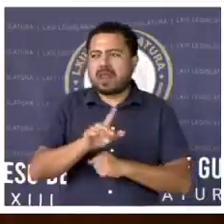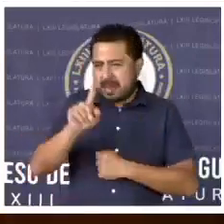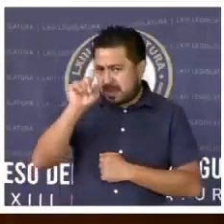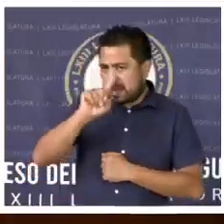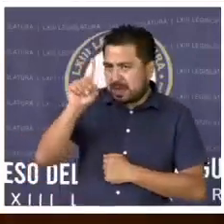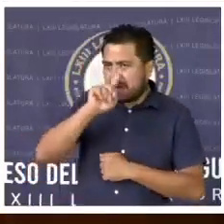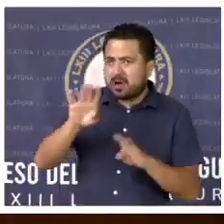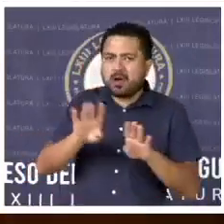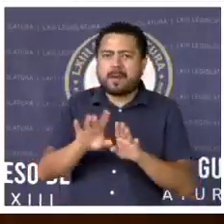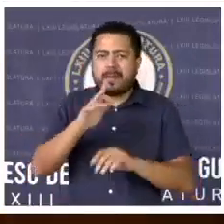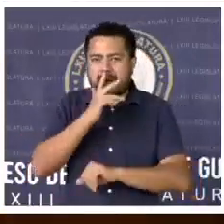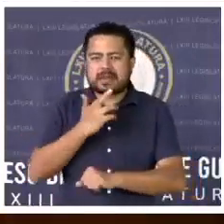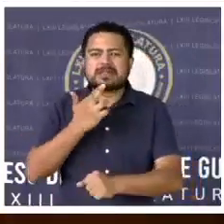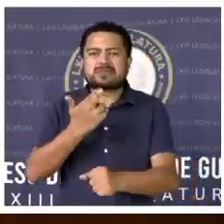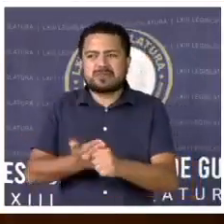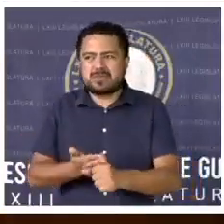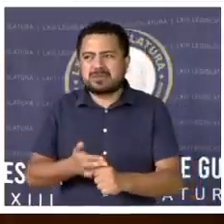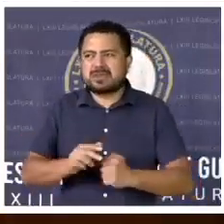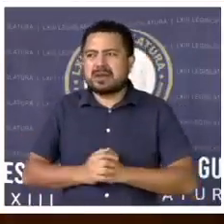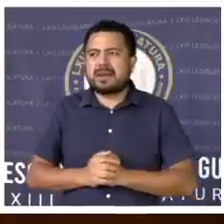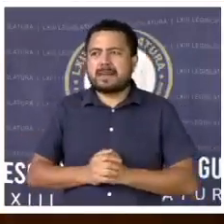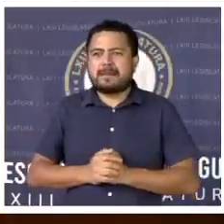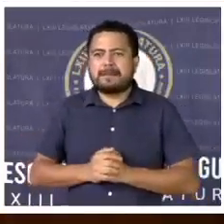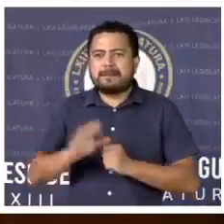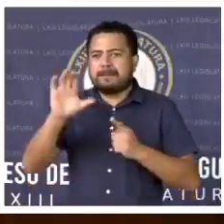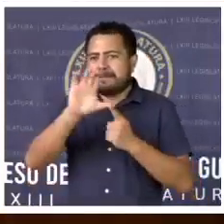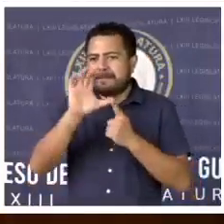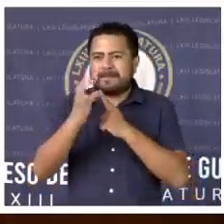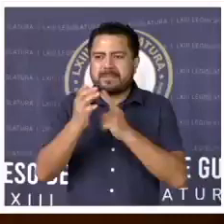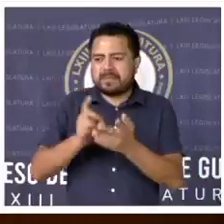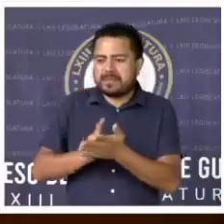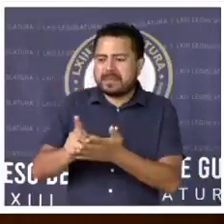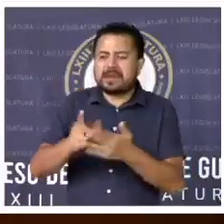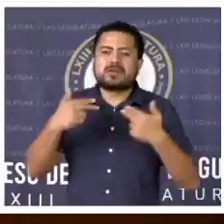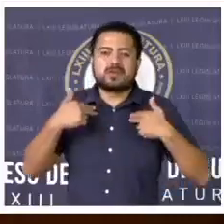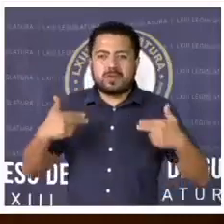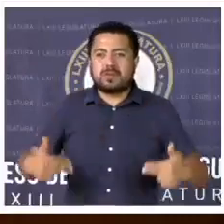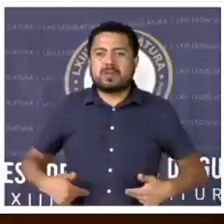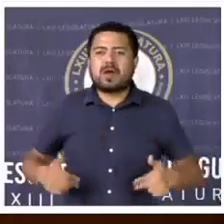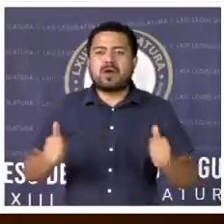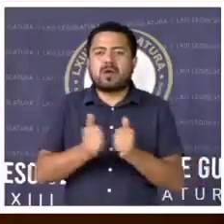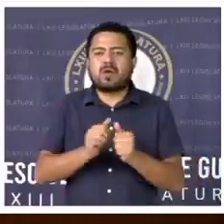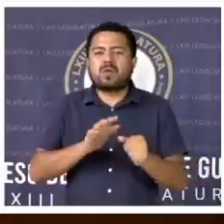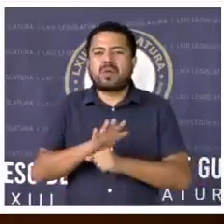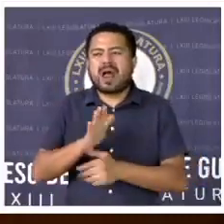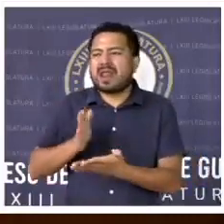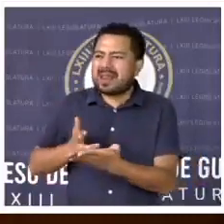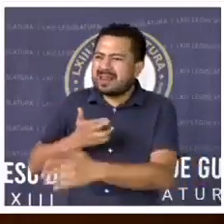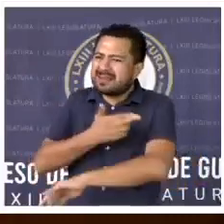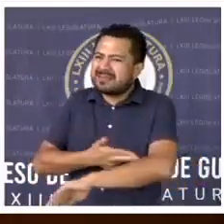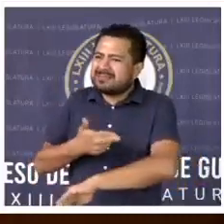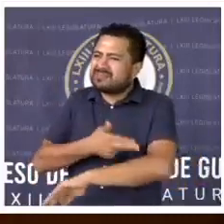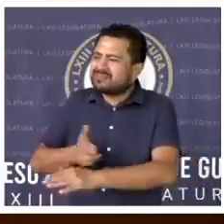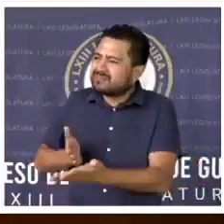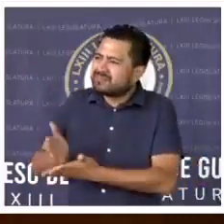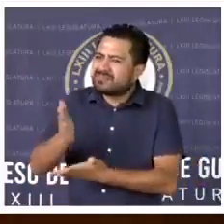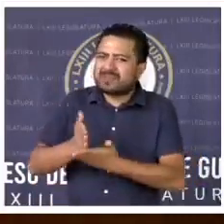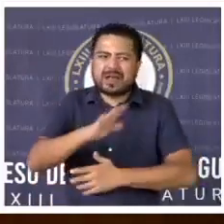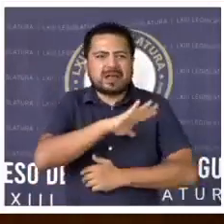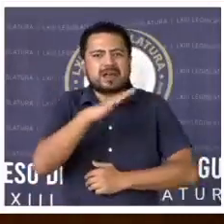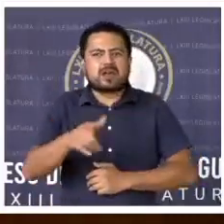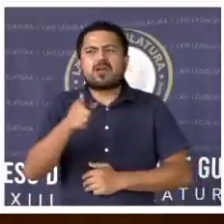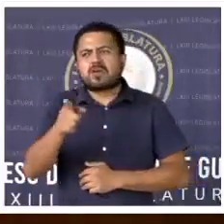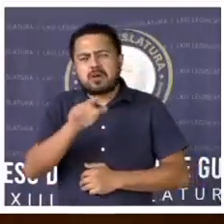como responsables que la comisión de los Derechos Humanos a través del visitador General pueda